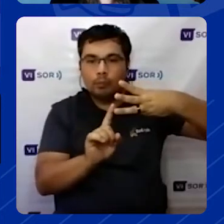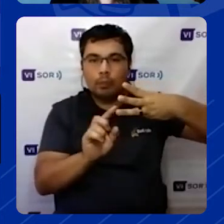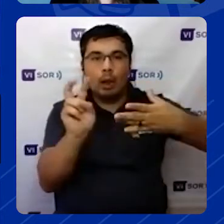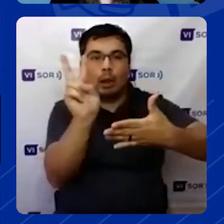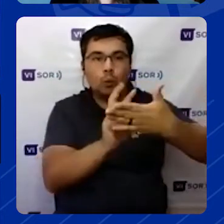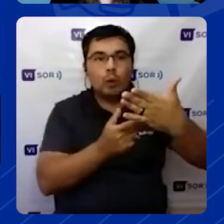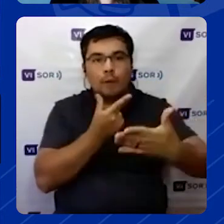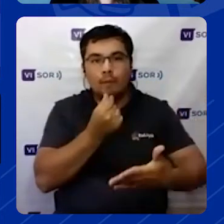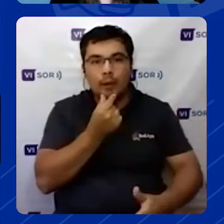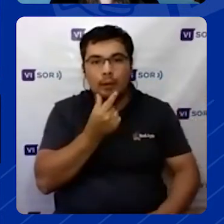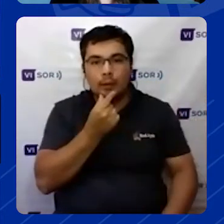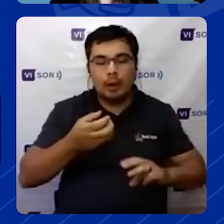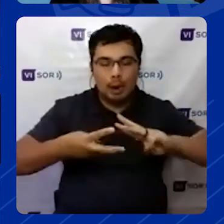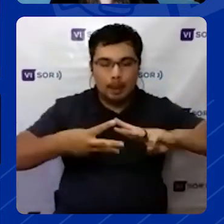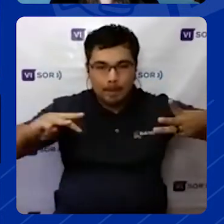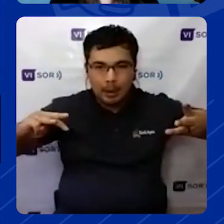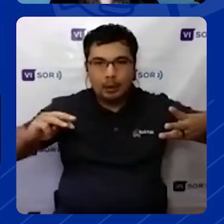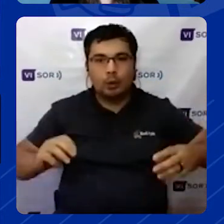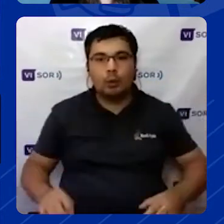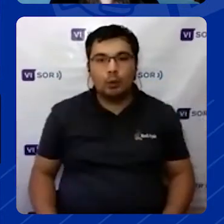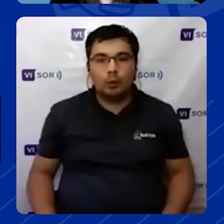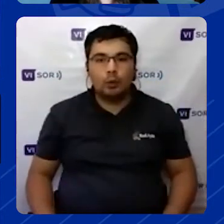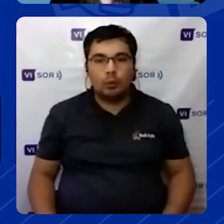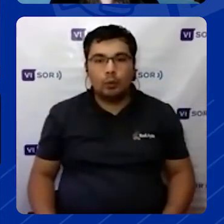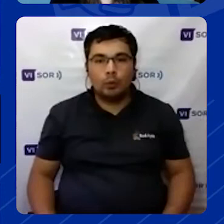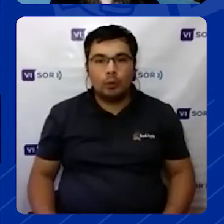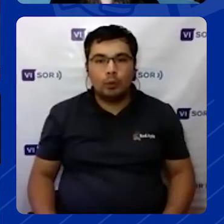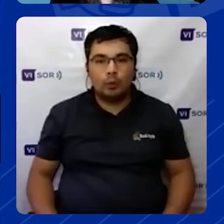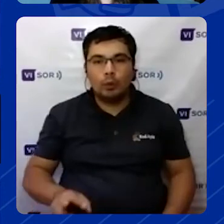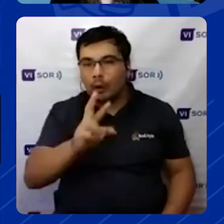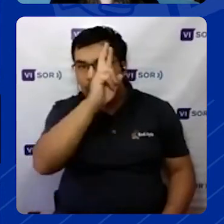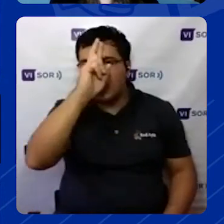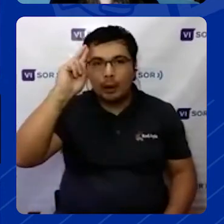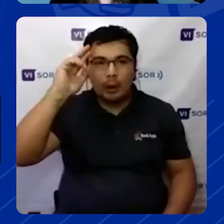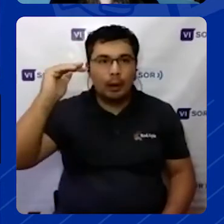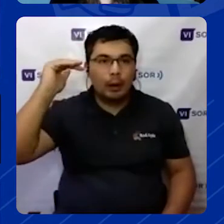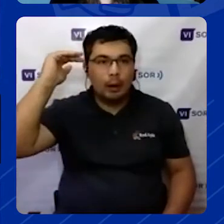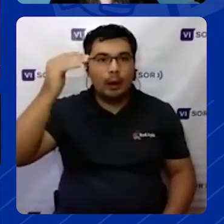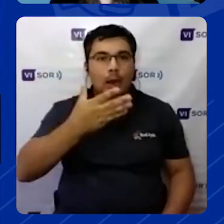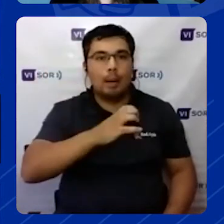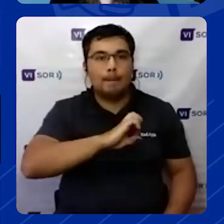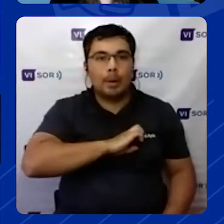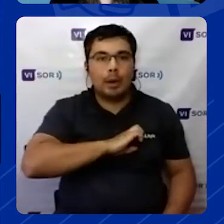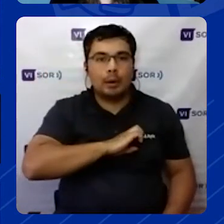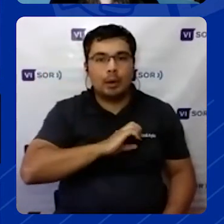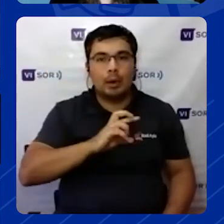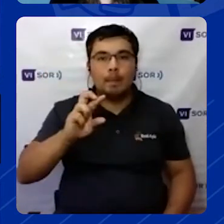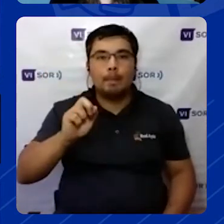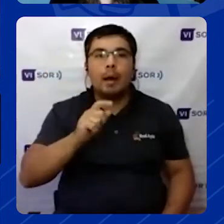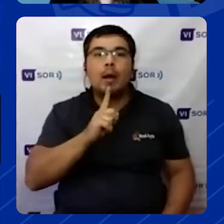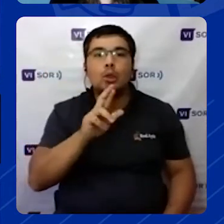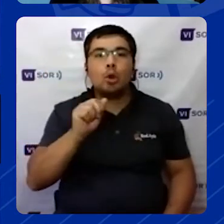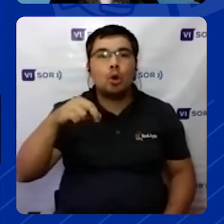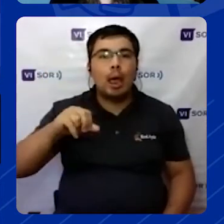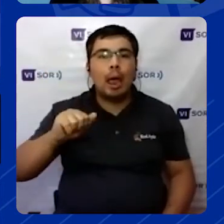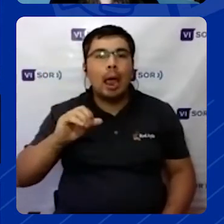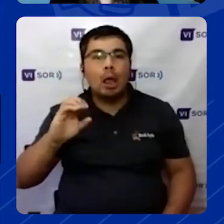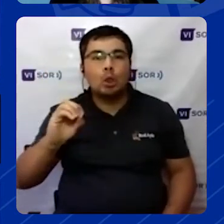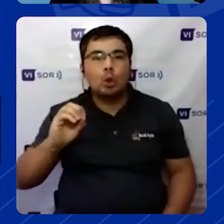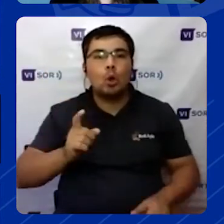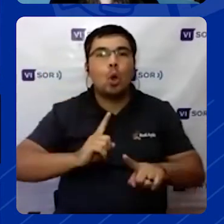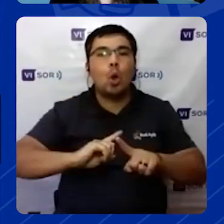que publicó el Real Patronato sobre Discapacidad de España. Y luego, validación de textos en lectura